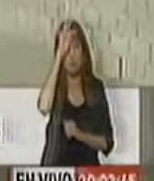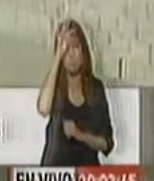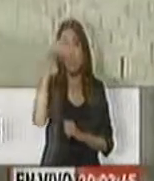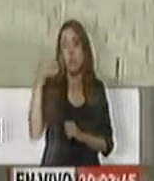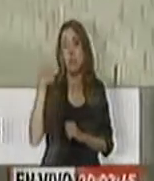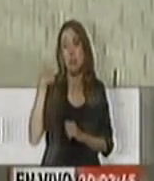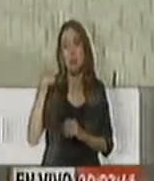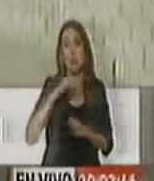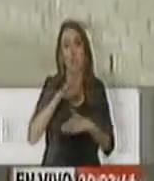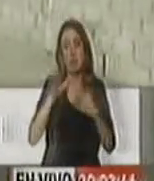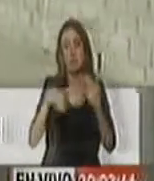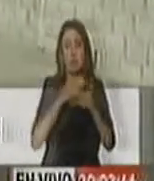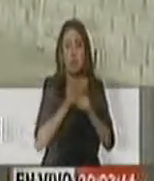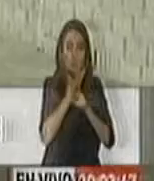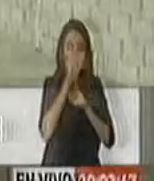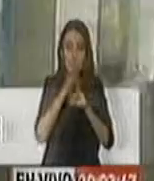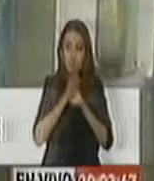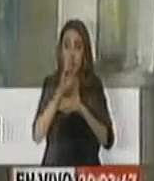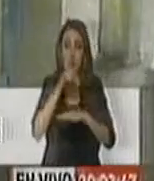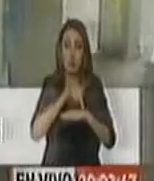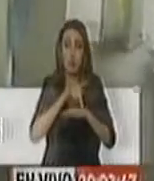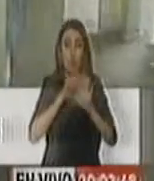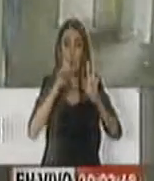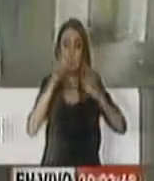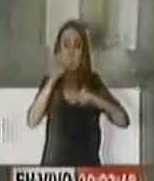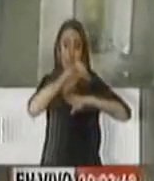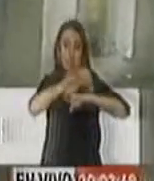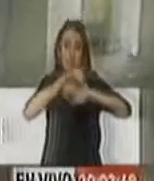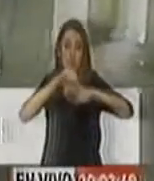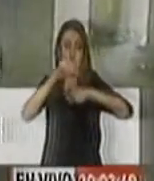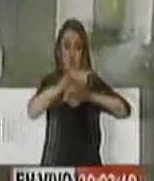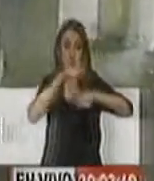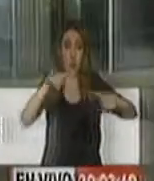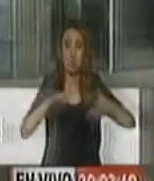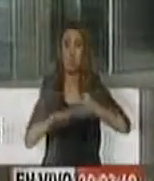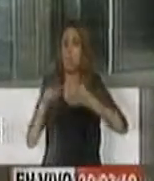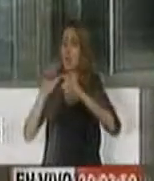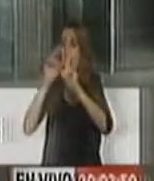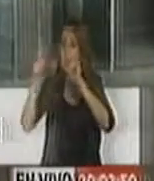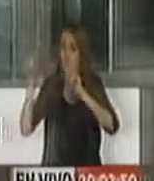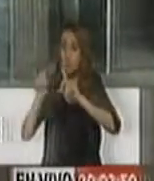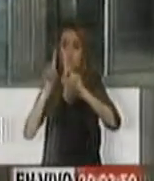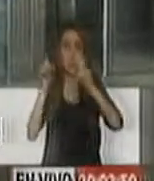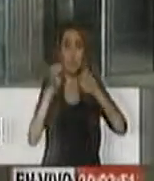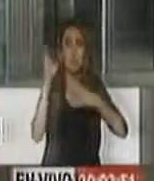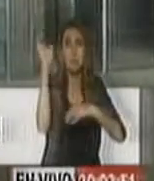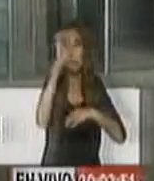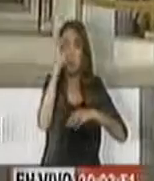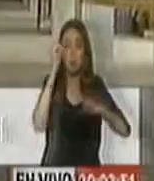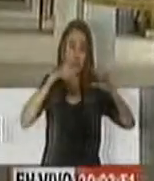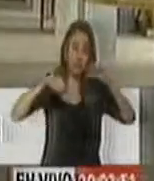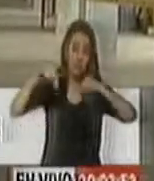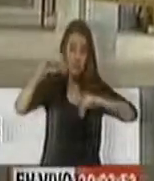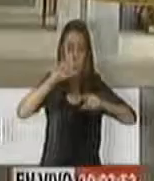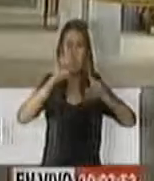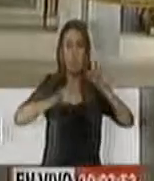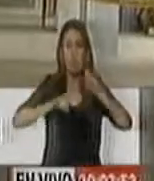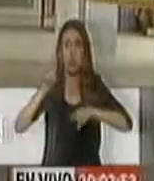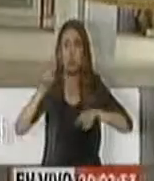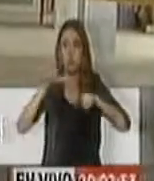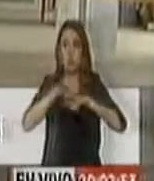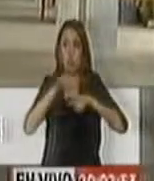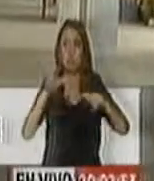las especialidades, 6 quirófanos para cirugía, consulta externa, emergencia, laboratorio, entre otras